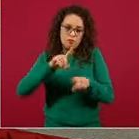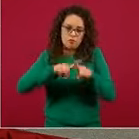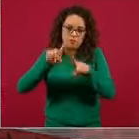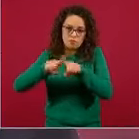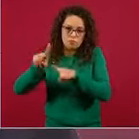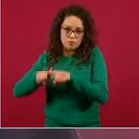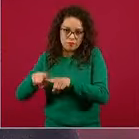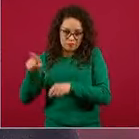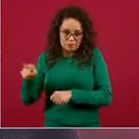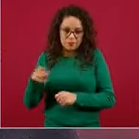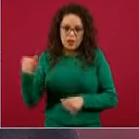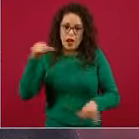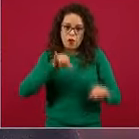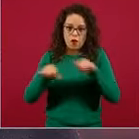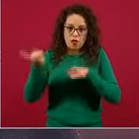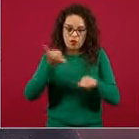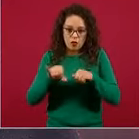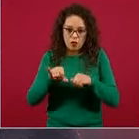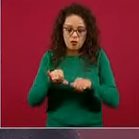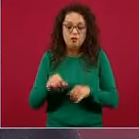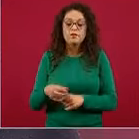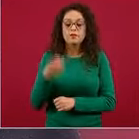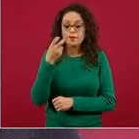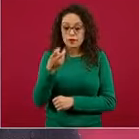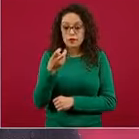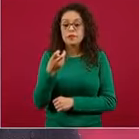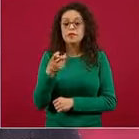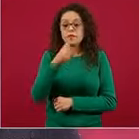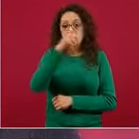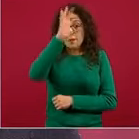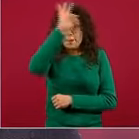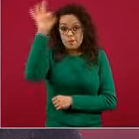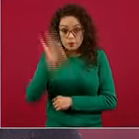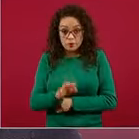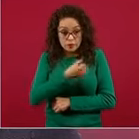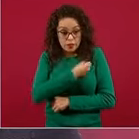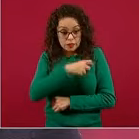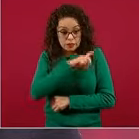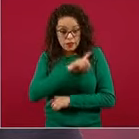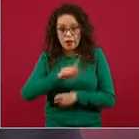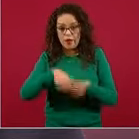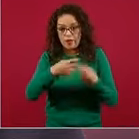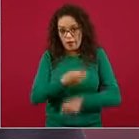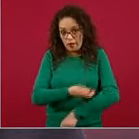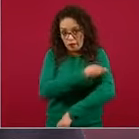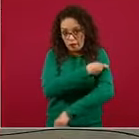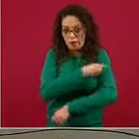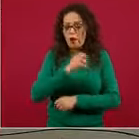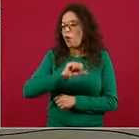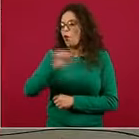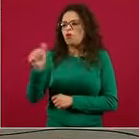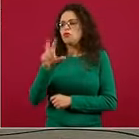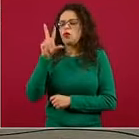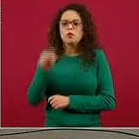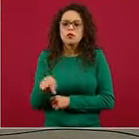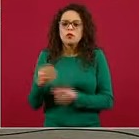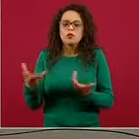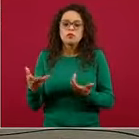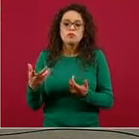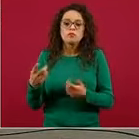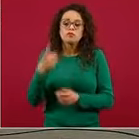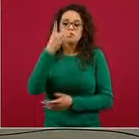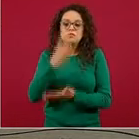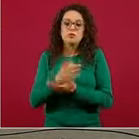realizan estos ensayos en personas completamente y 100% sanas, algunos los hacen en sanos y solamente en